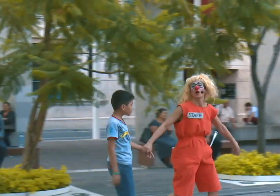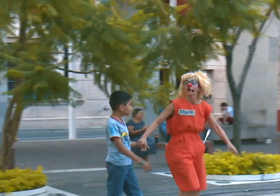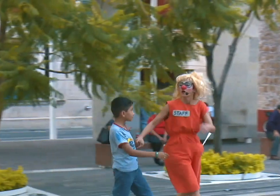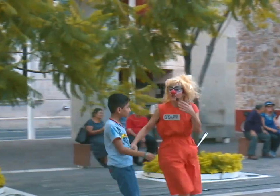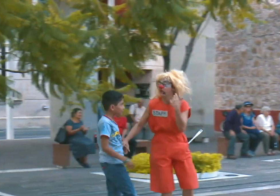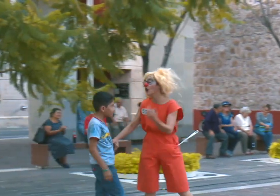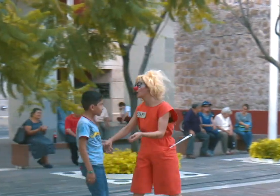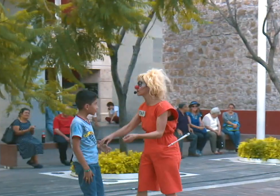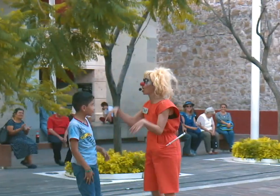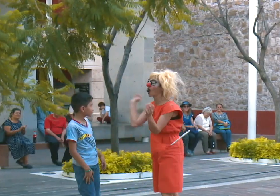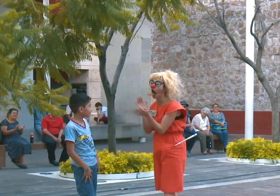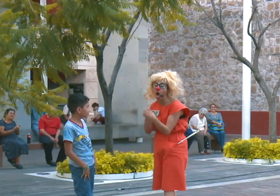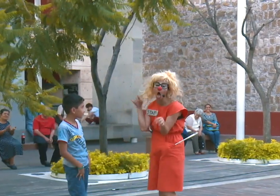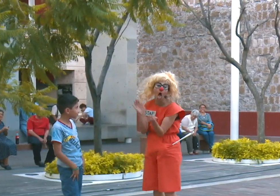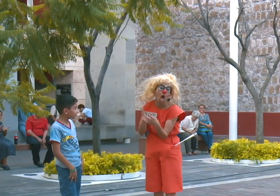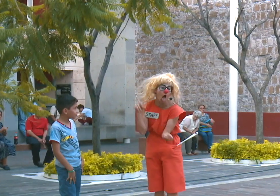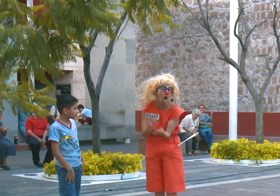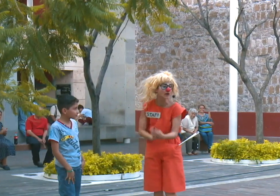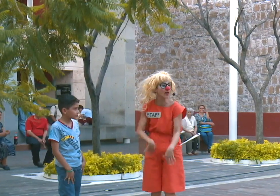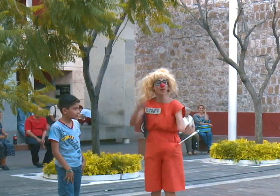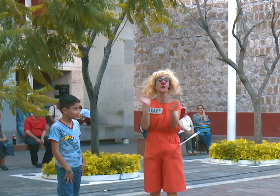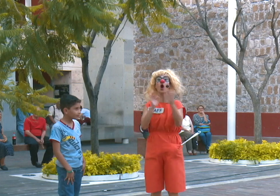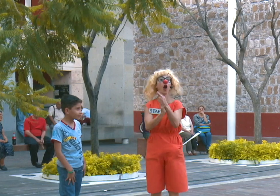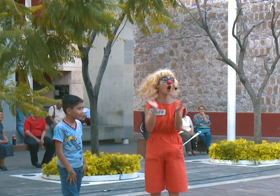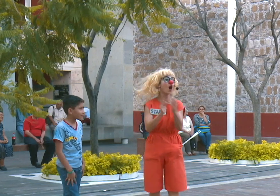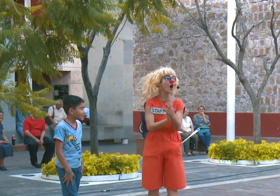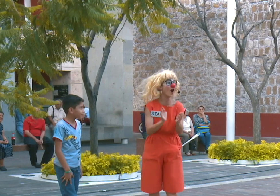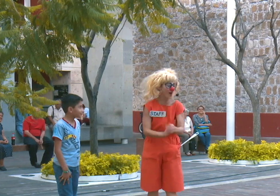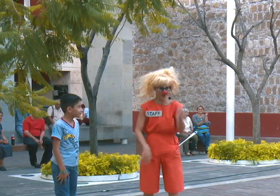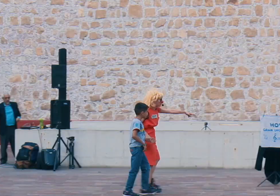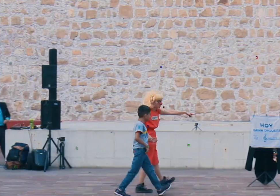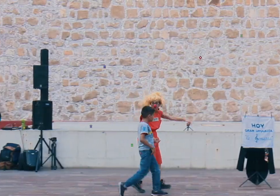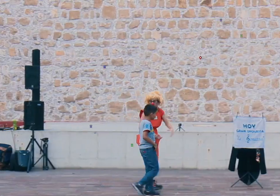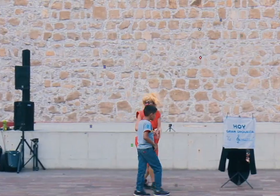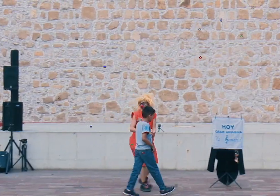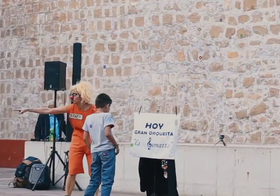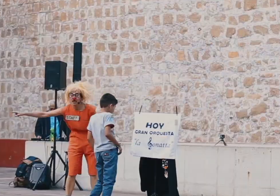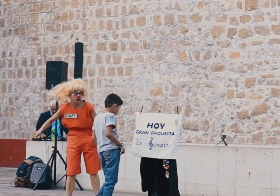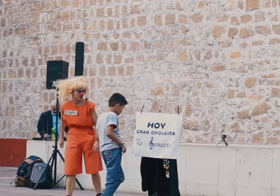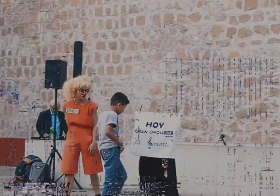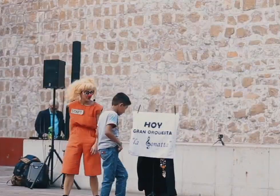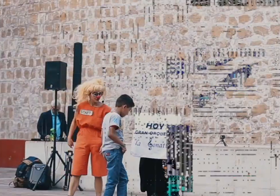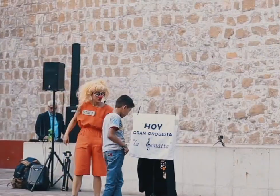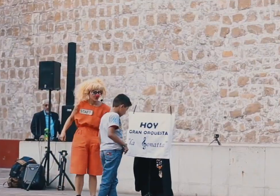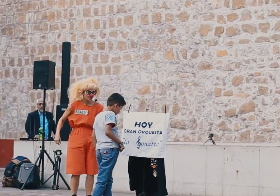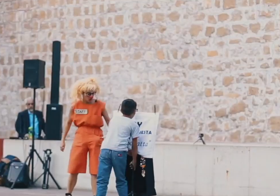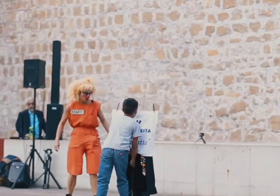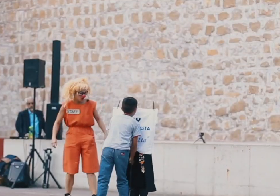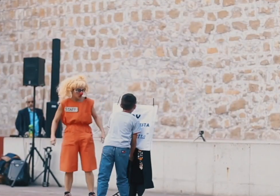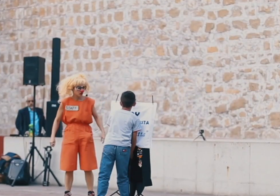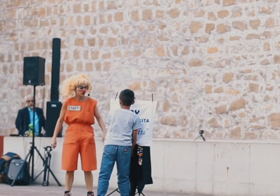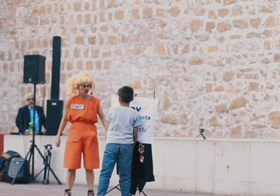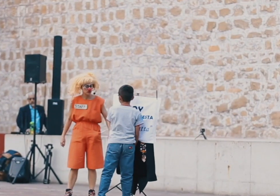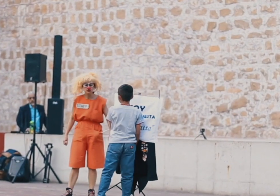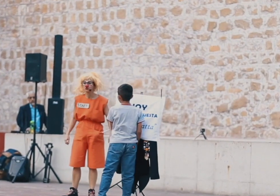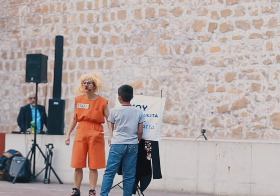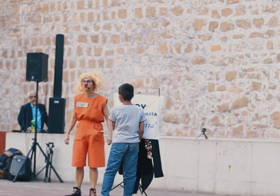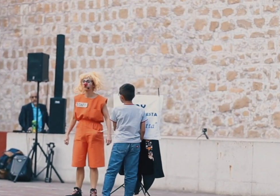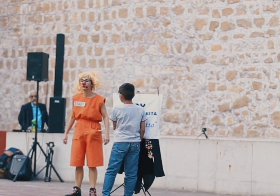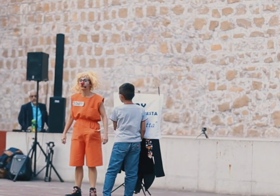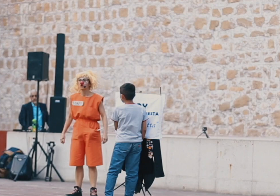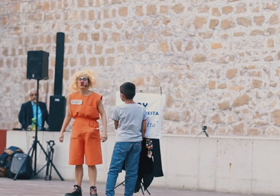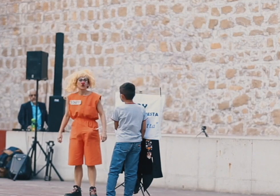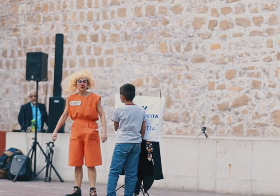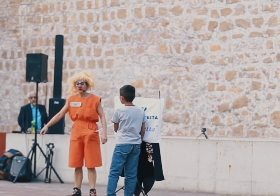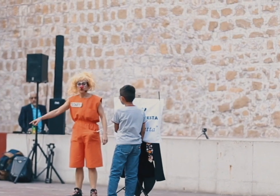estoy haciendo es verdad, ¿no? Va a tener verosimilitud dentro de la estética que estoy trabajando, ¿no? Pero vamos a